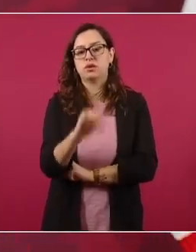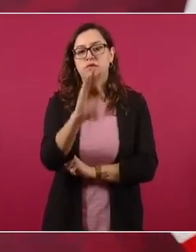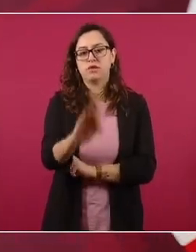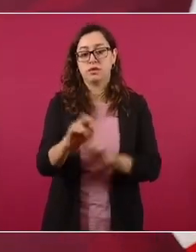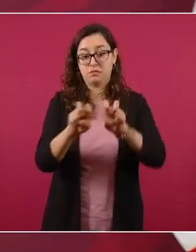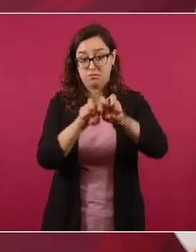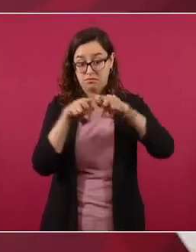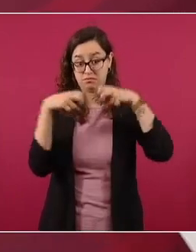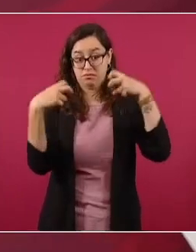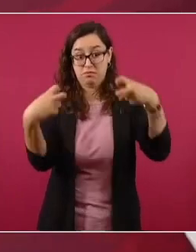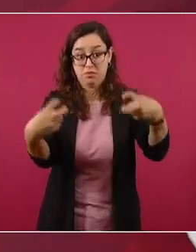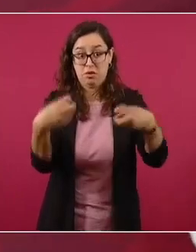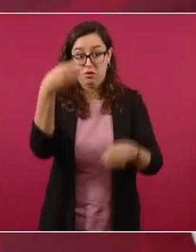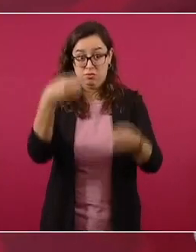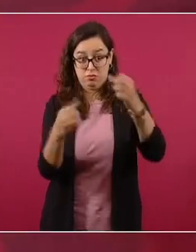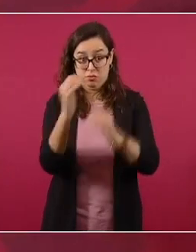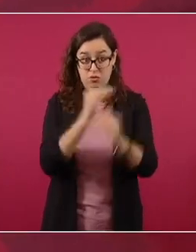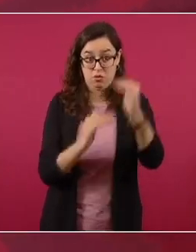Enviamos una